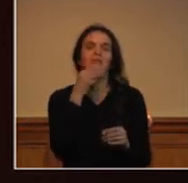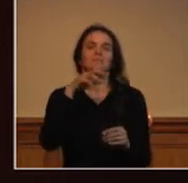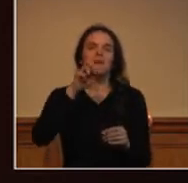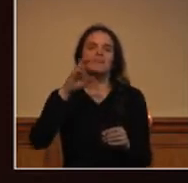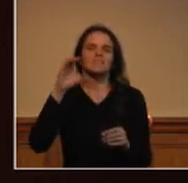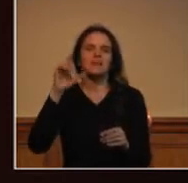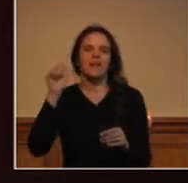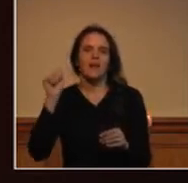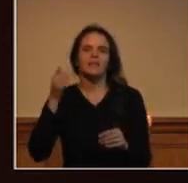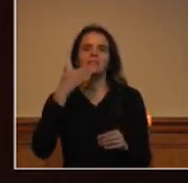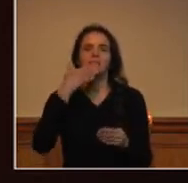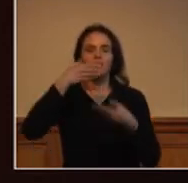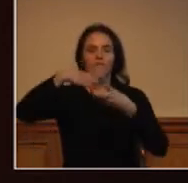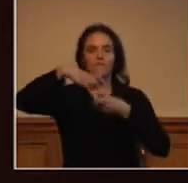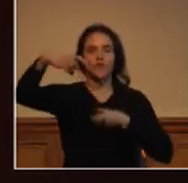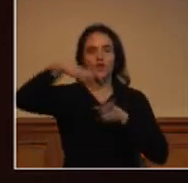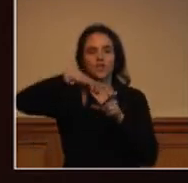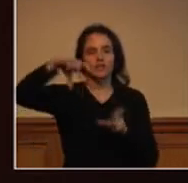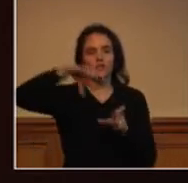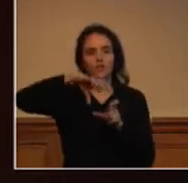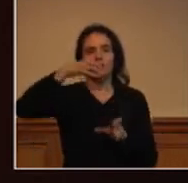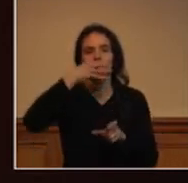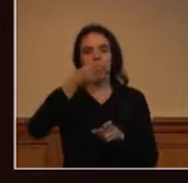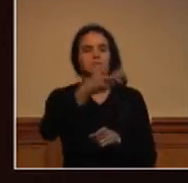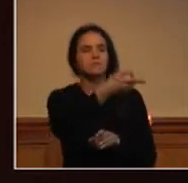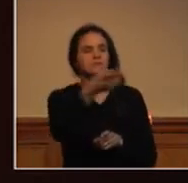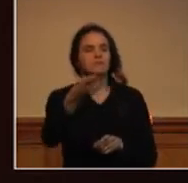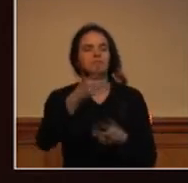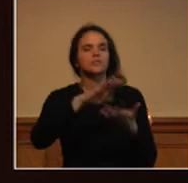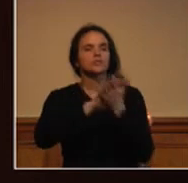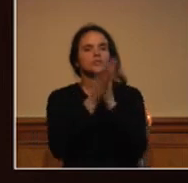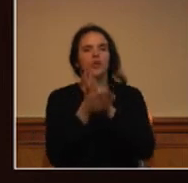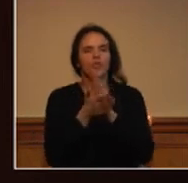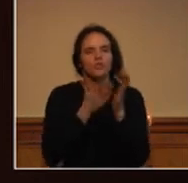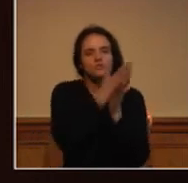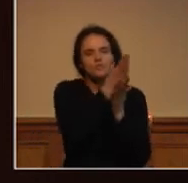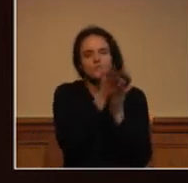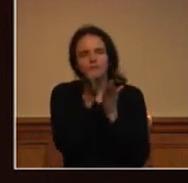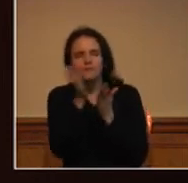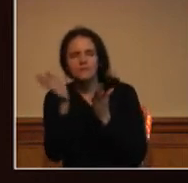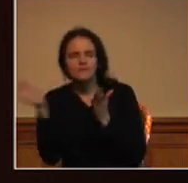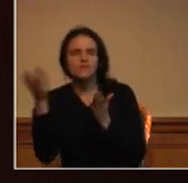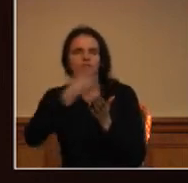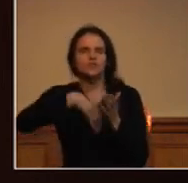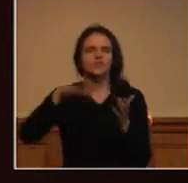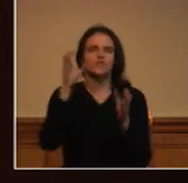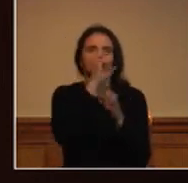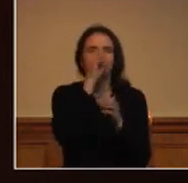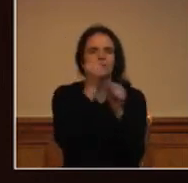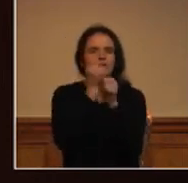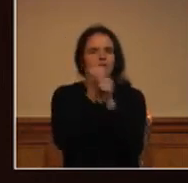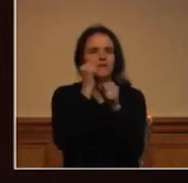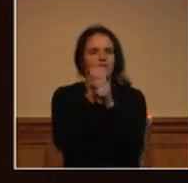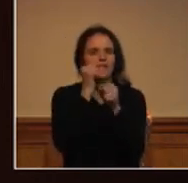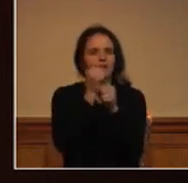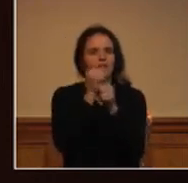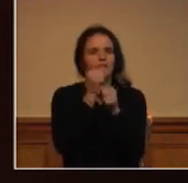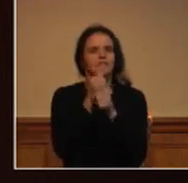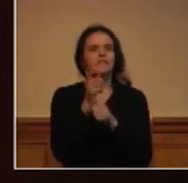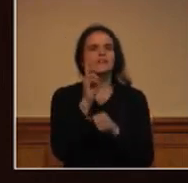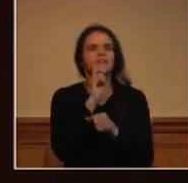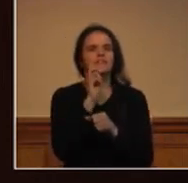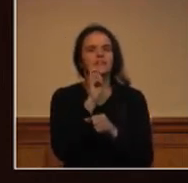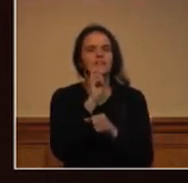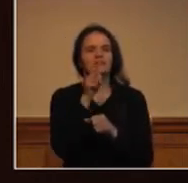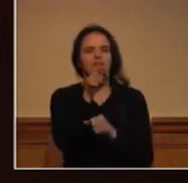se les entregó al inicio, en la parte que salen también todos los senderos que buscamos trabajar. Así que van a tener